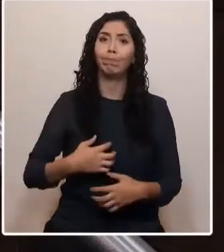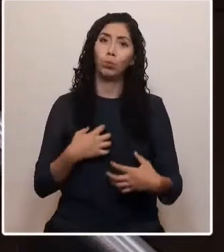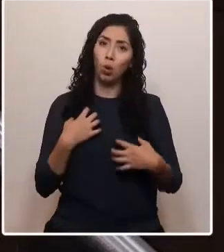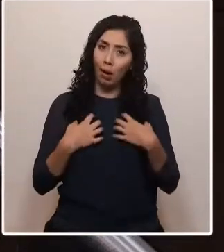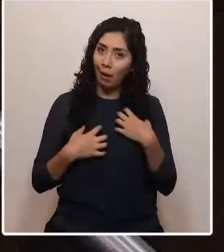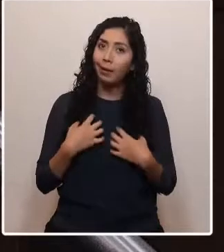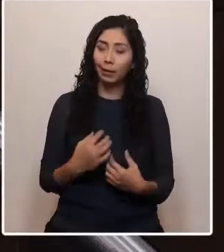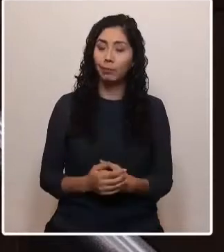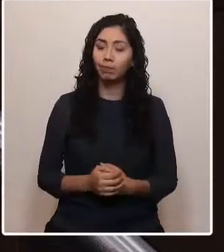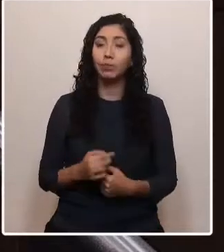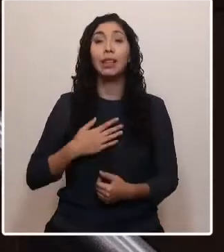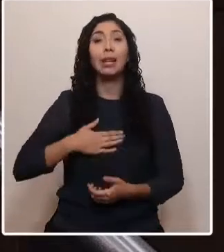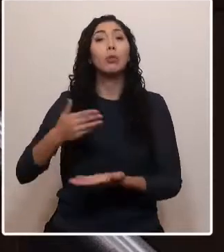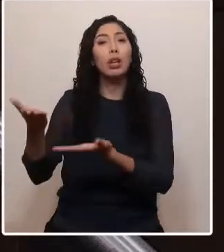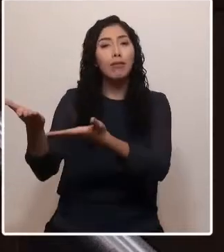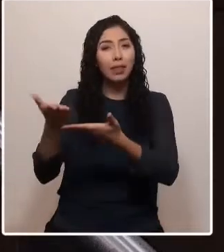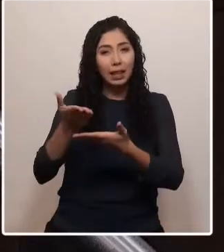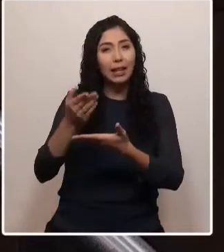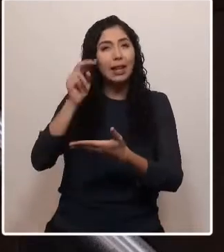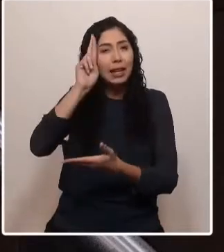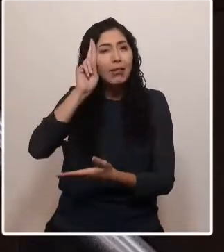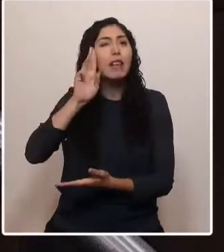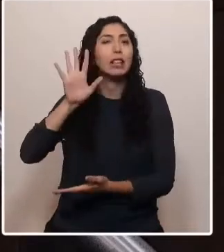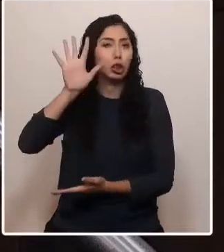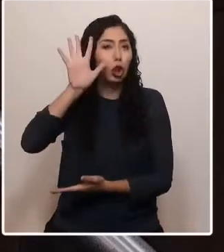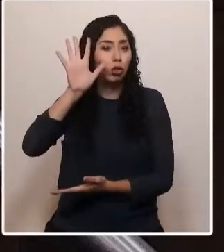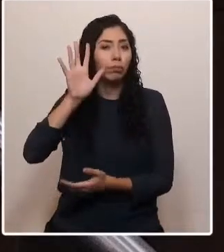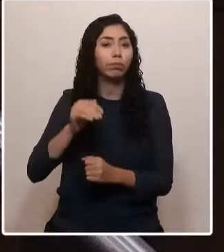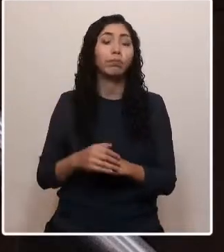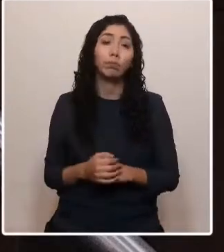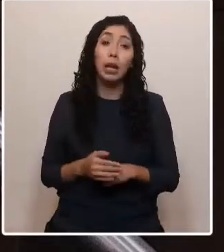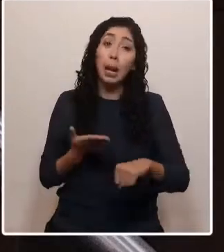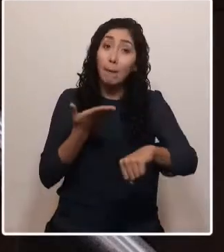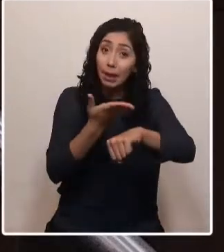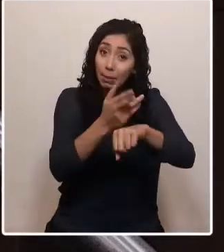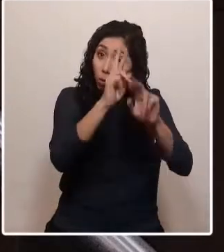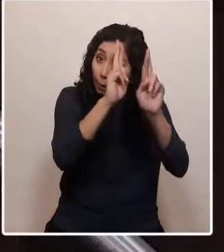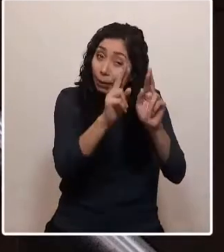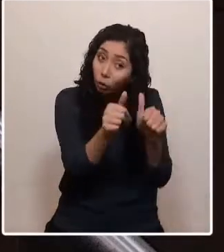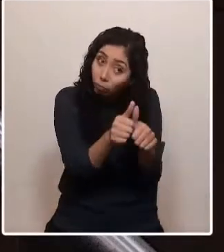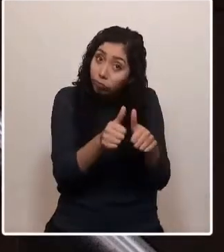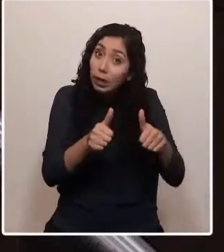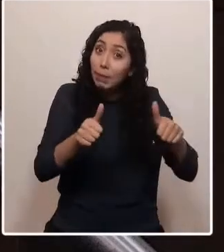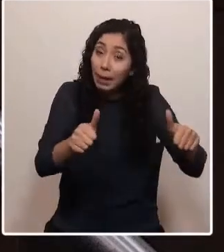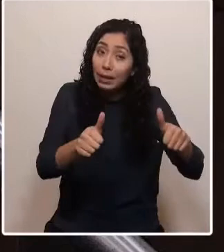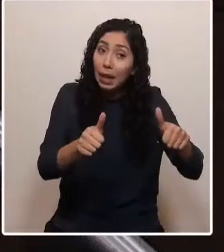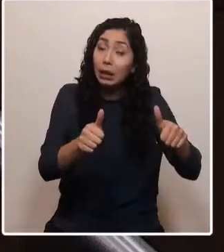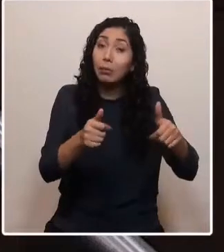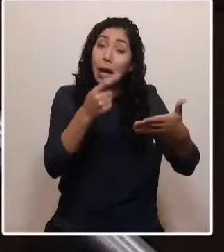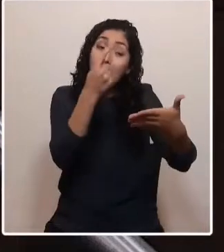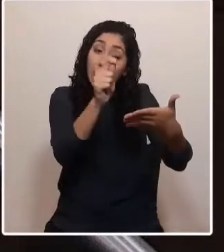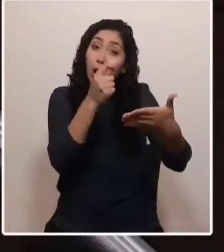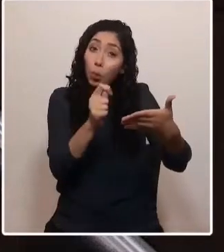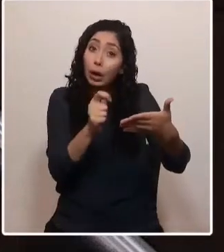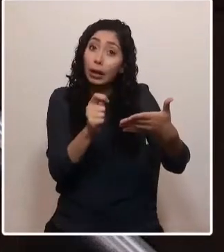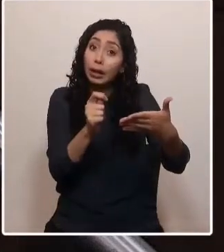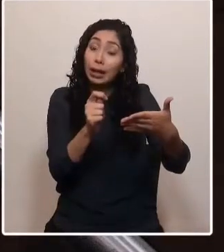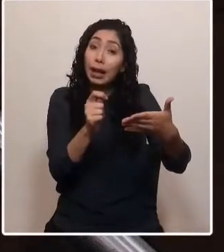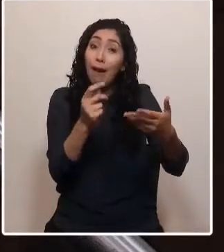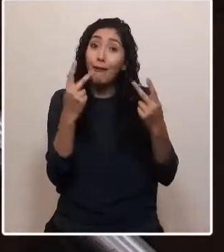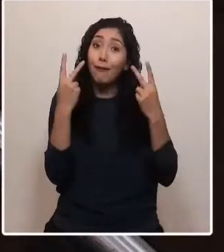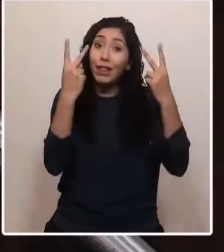una reflexión y le solicitamos respetuosamente a la mesa directiva evaluar la posibilidad de cancelar esa salida de